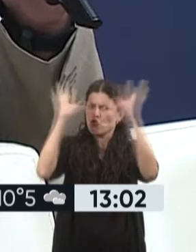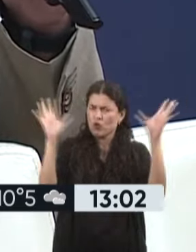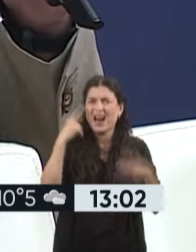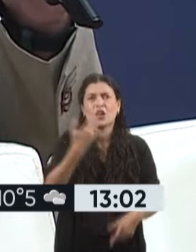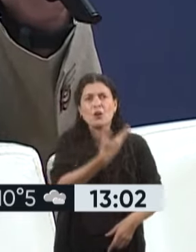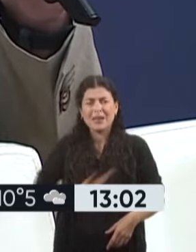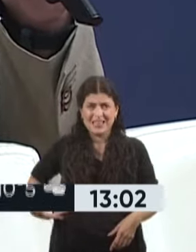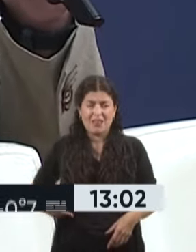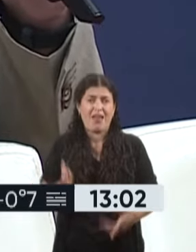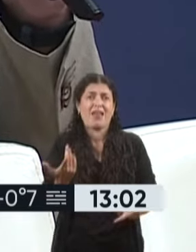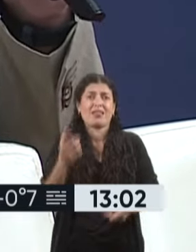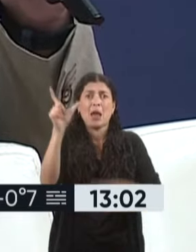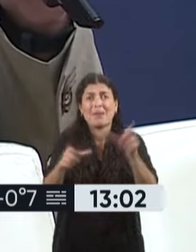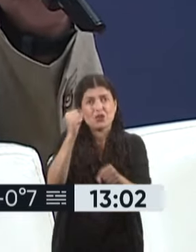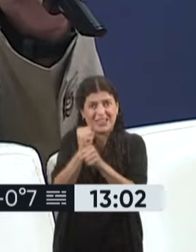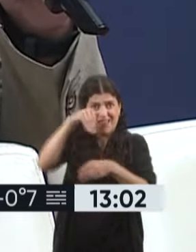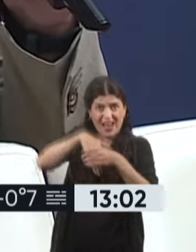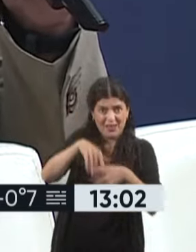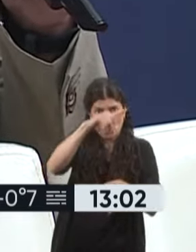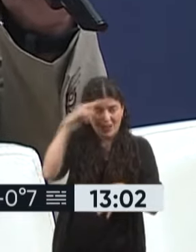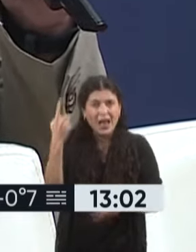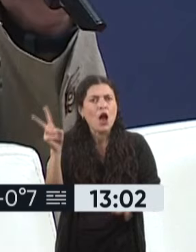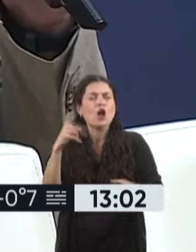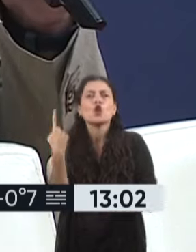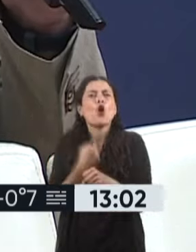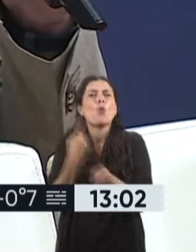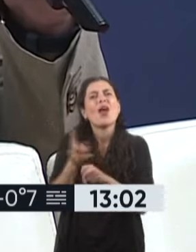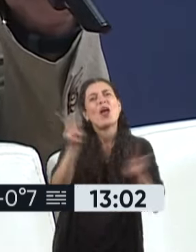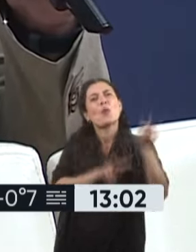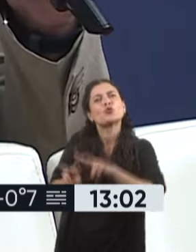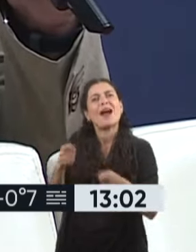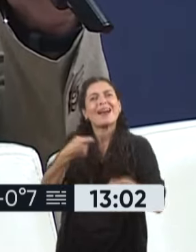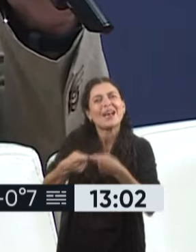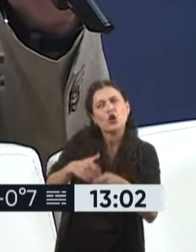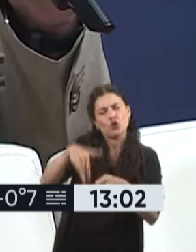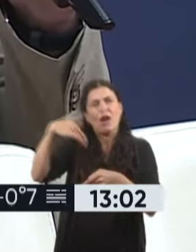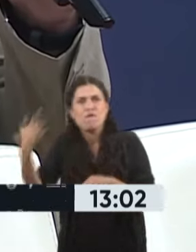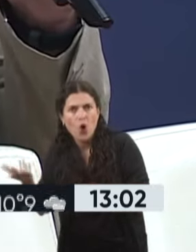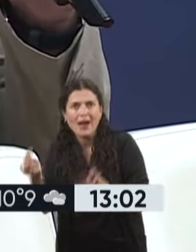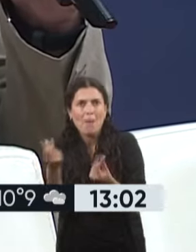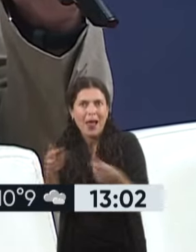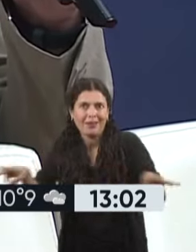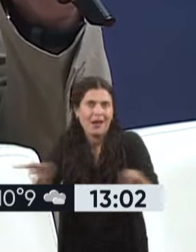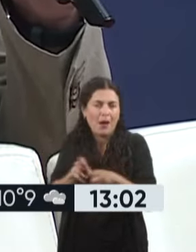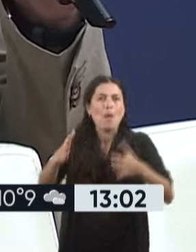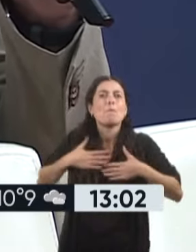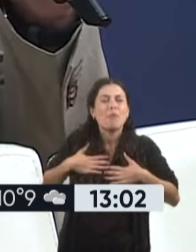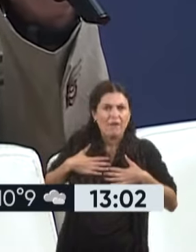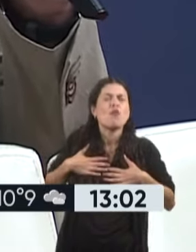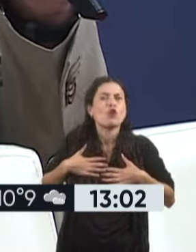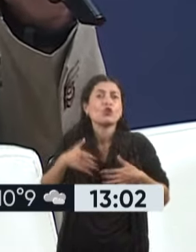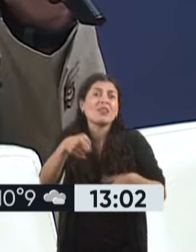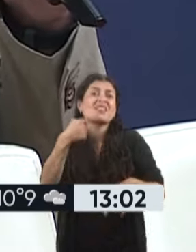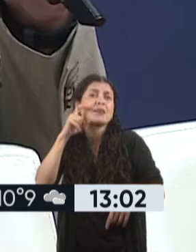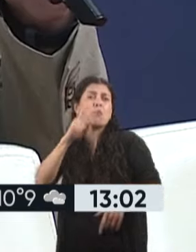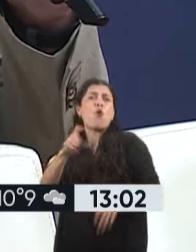obtener ni promover beneficios para sí o para otros. Correcto. ¿Y? En el uso indebido